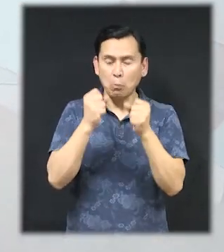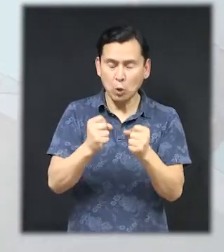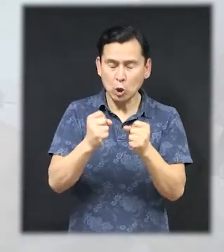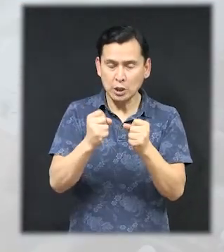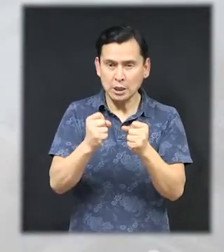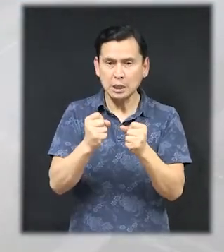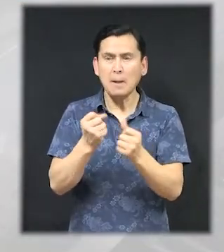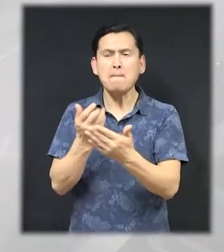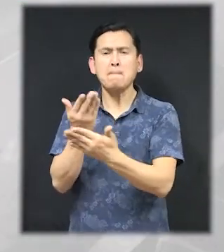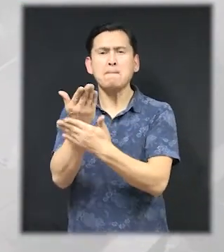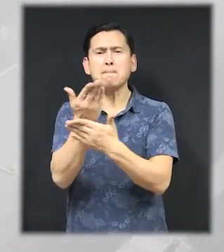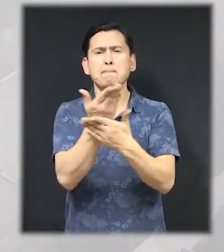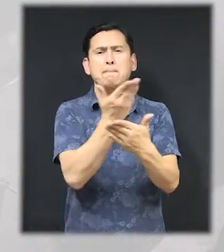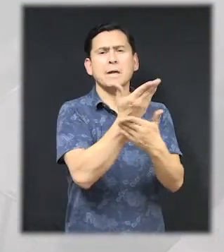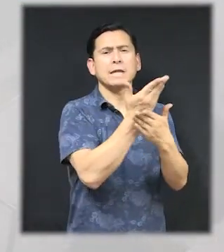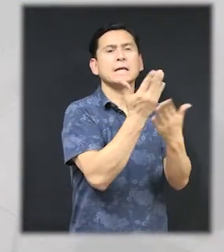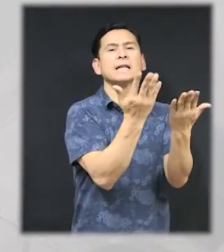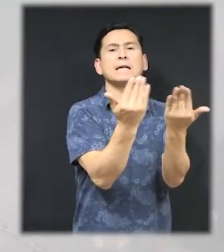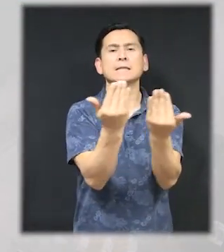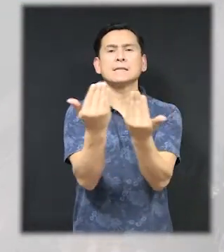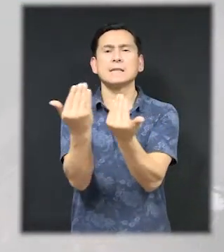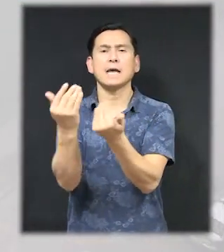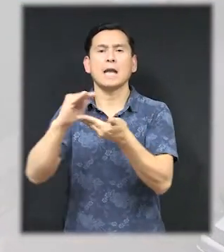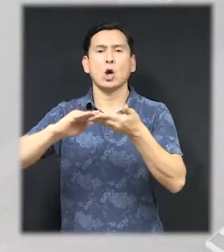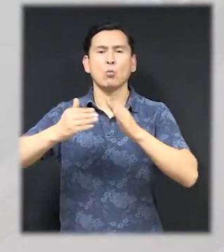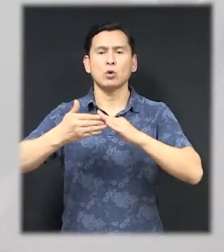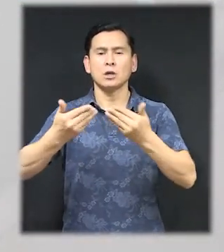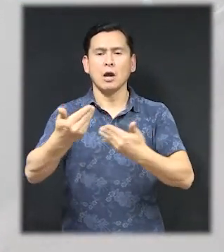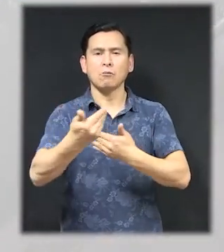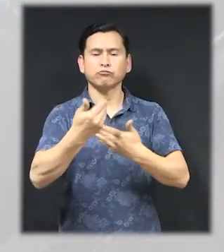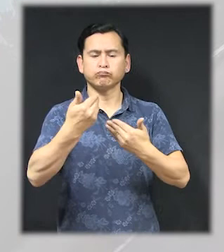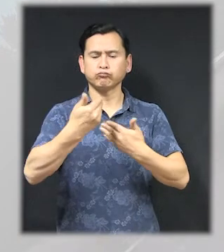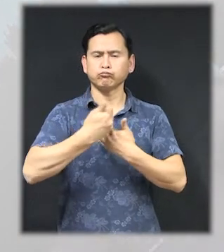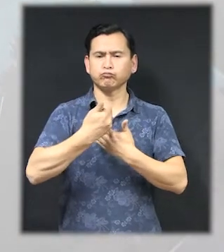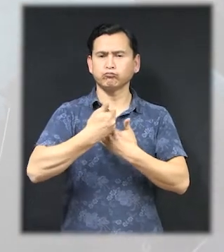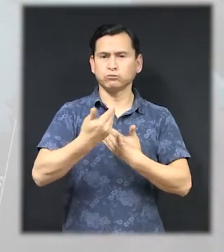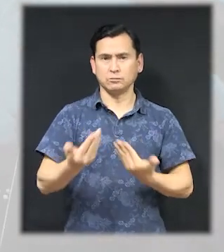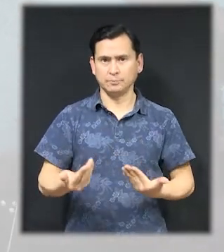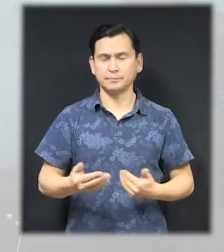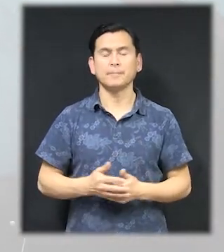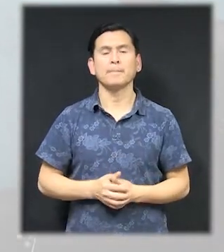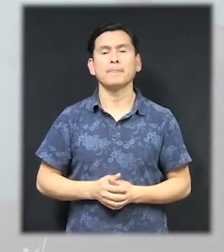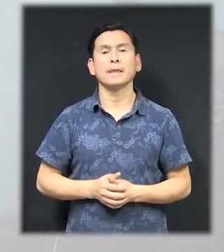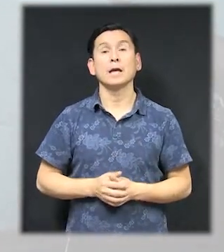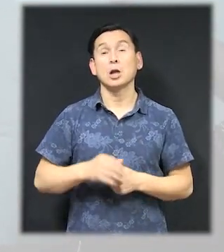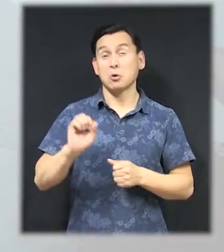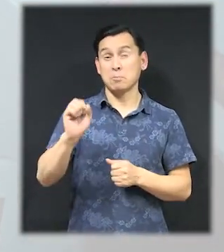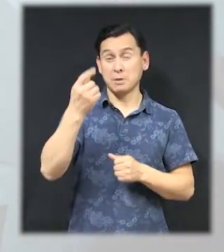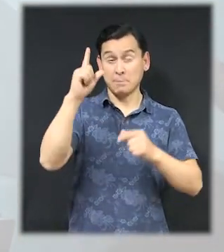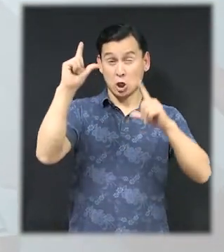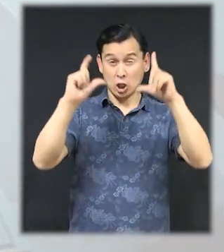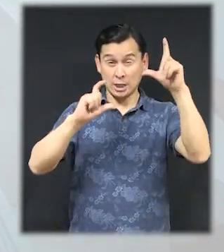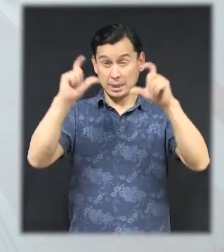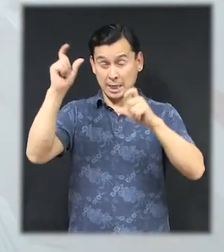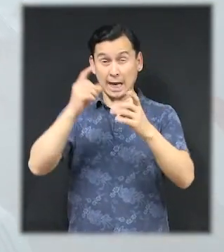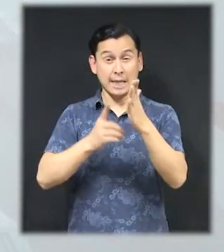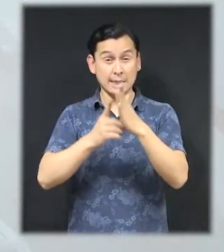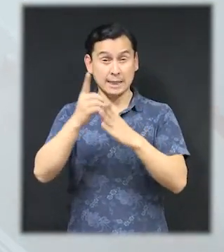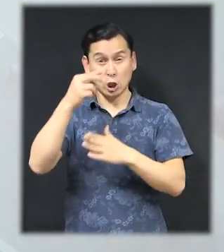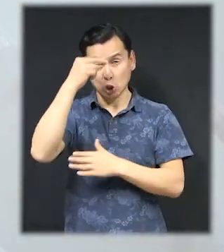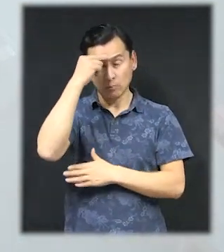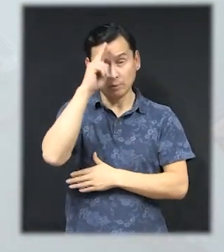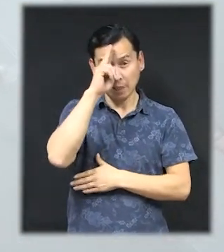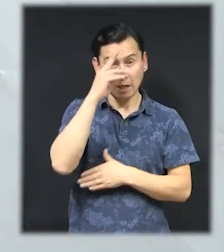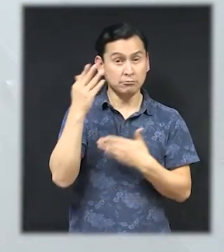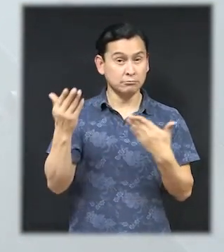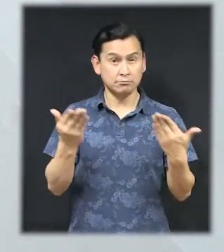de los hospitalizados. En eso debemos destacar que se atendieron 172 reclamos